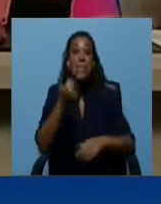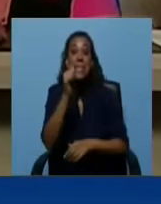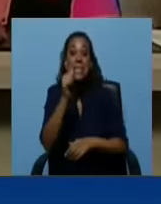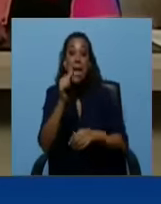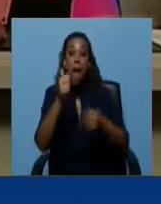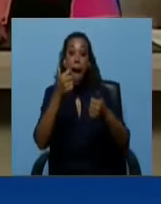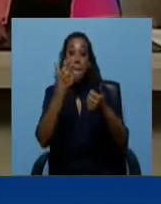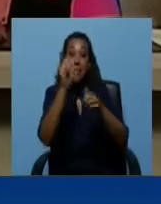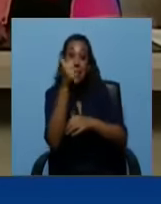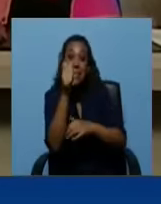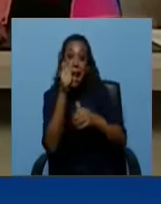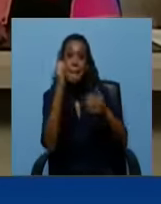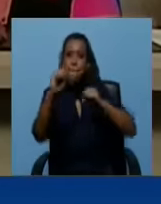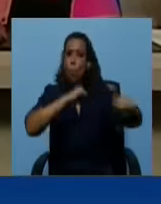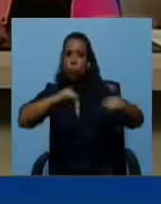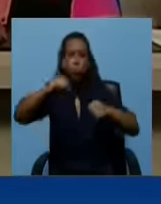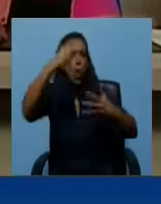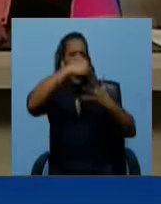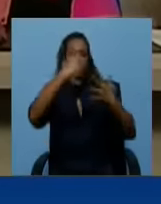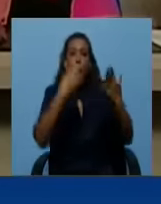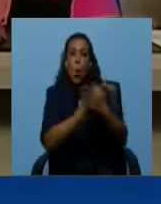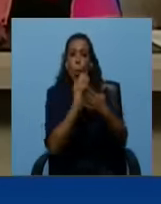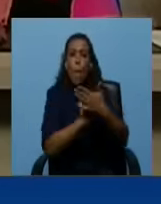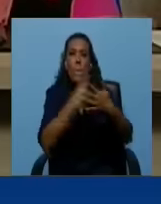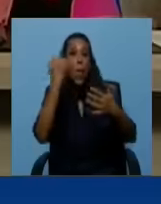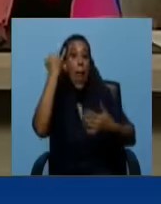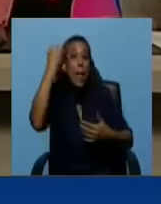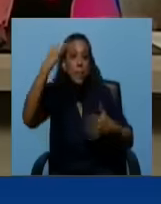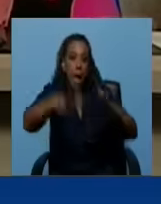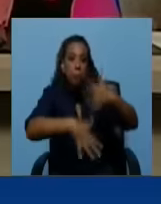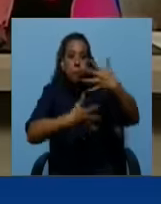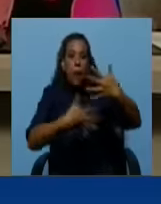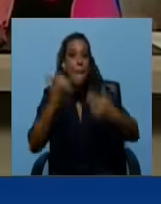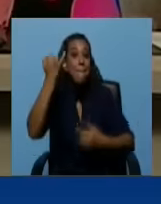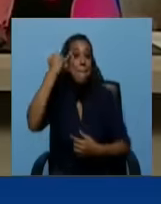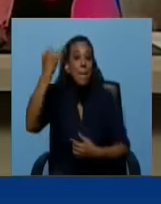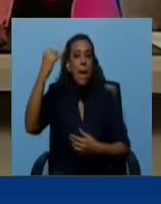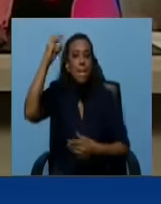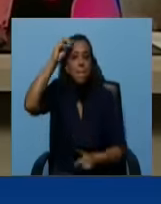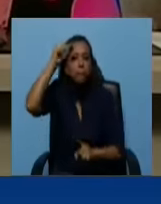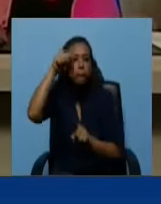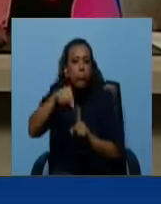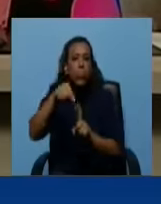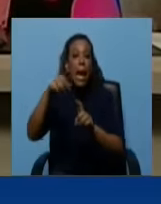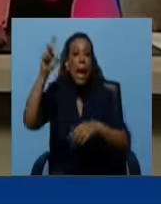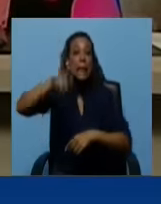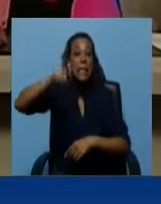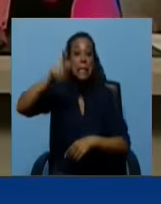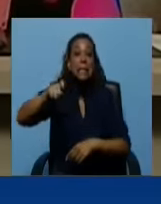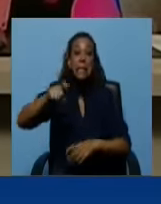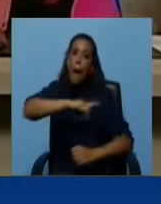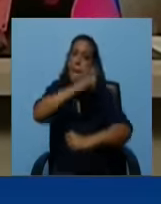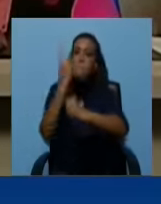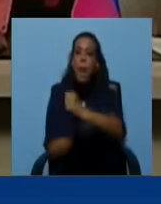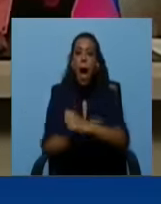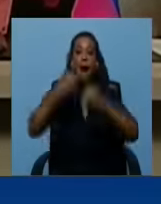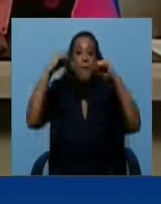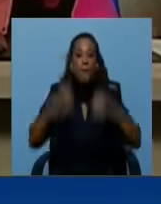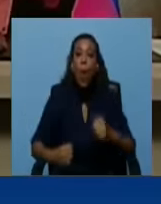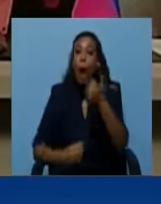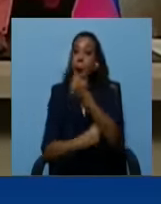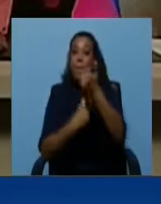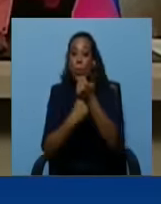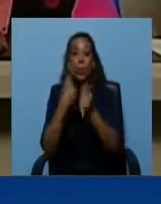motores económicos con la idea, con el pensamiento puesto en la necesidad de potenciar,